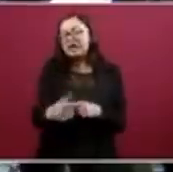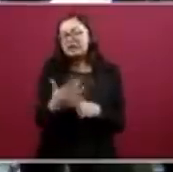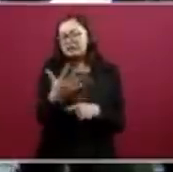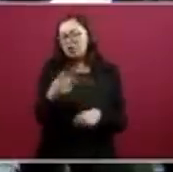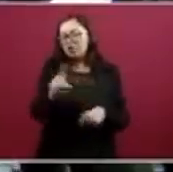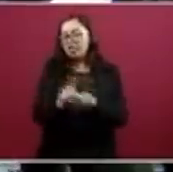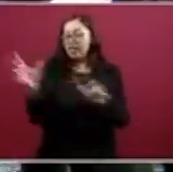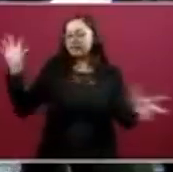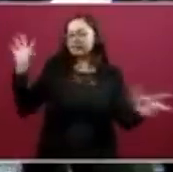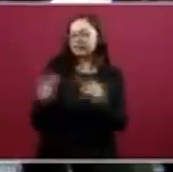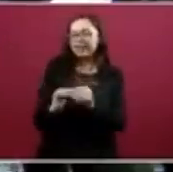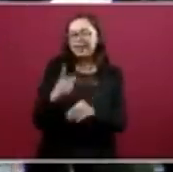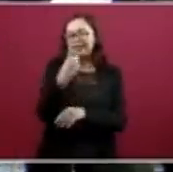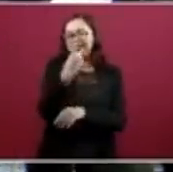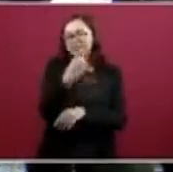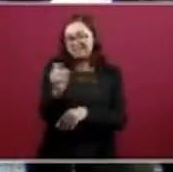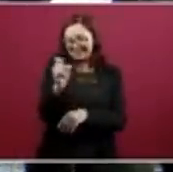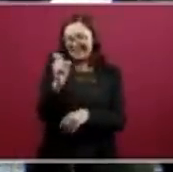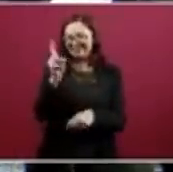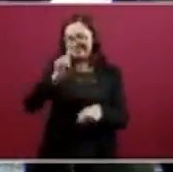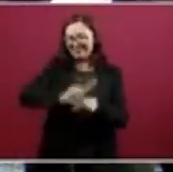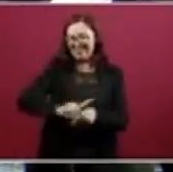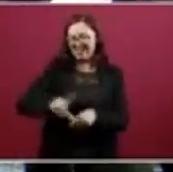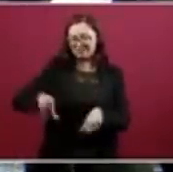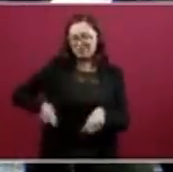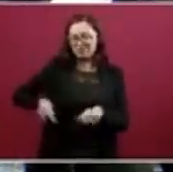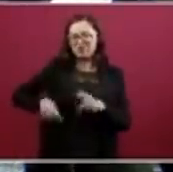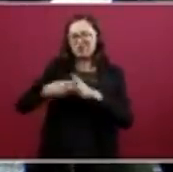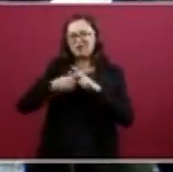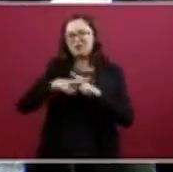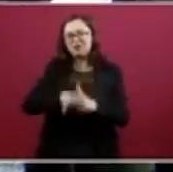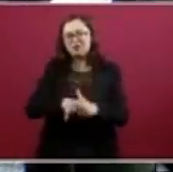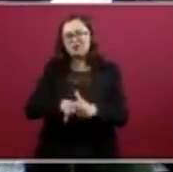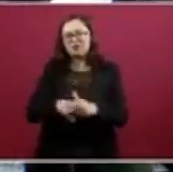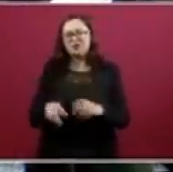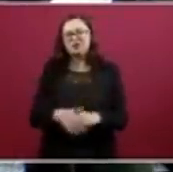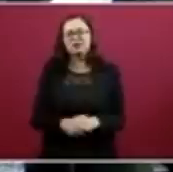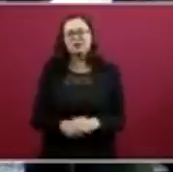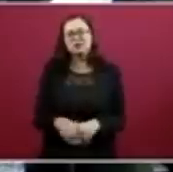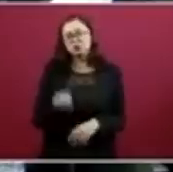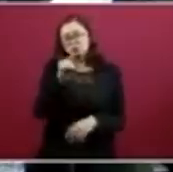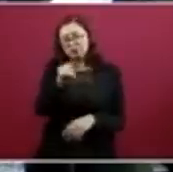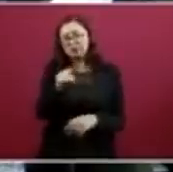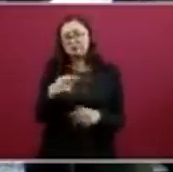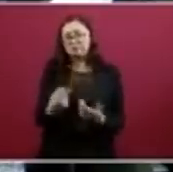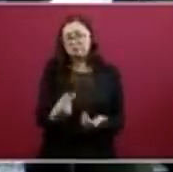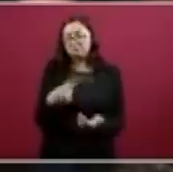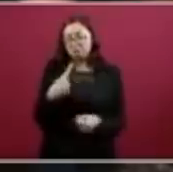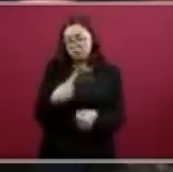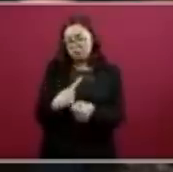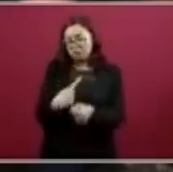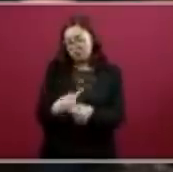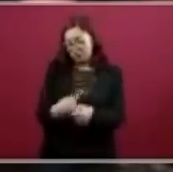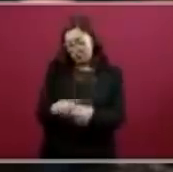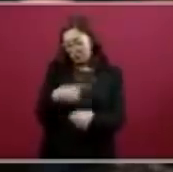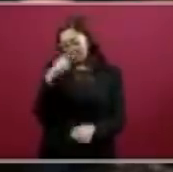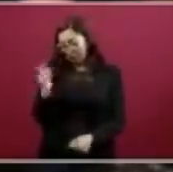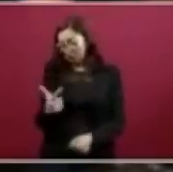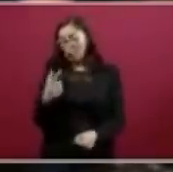usted dar o compartirnos su más reciente check-up médico para saber de su estado de salud?